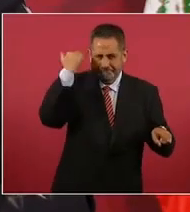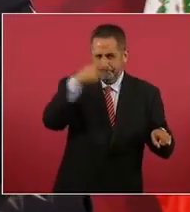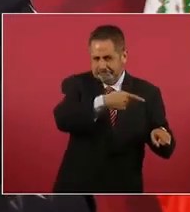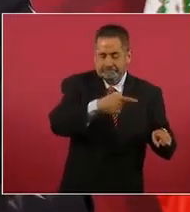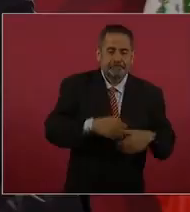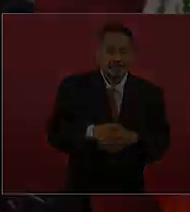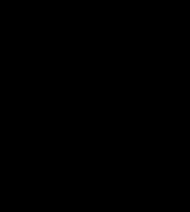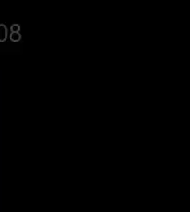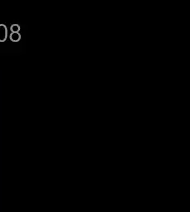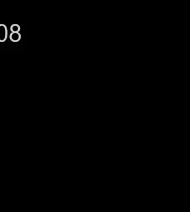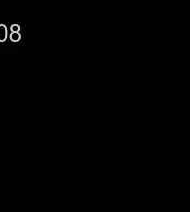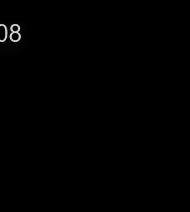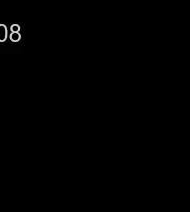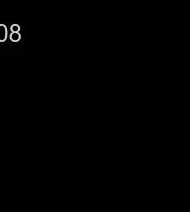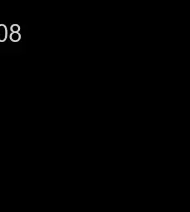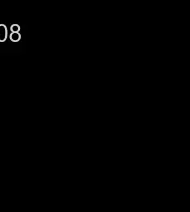que engañaron a la gente